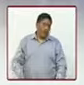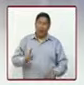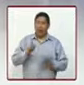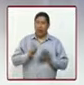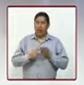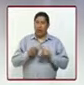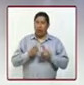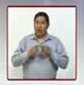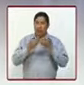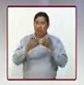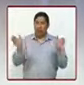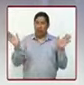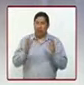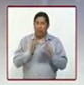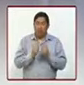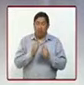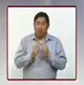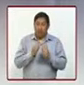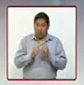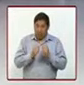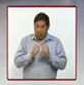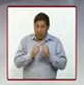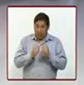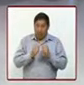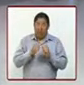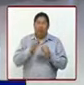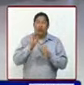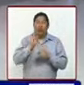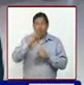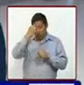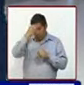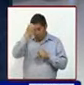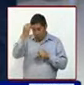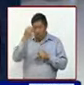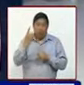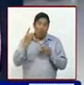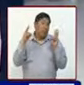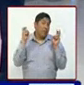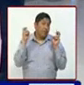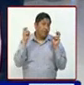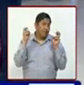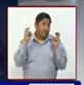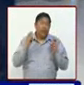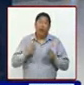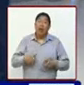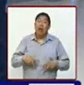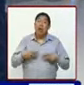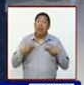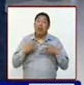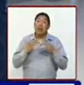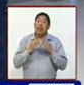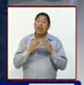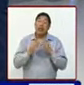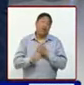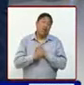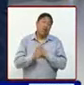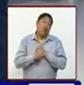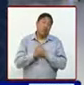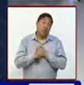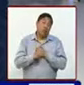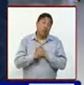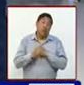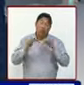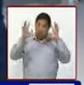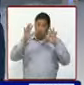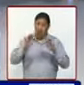Amigos, abrimos nuestras plataformas digitales para recibir su comentario, su opinión. Uno de los temas, vidas y casas en riesgo. ¿Qué medidas toma